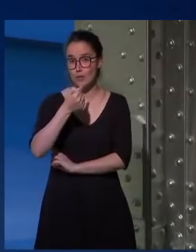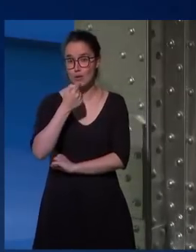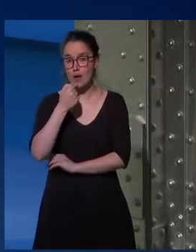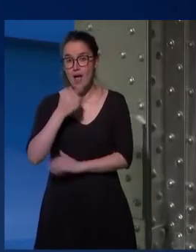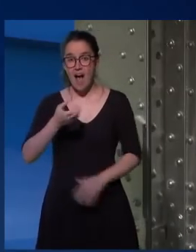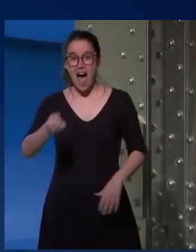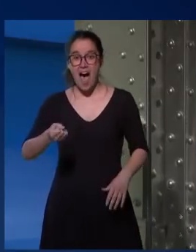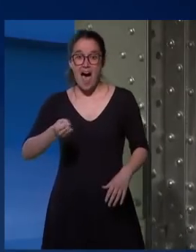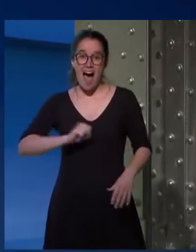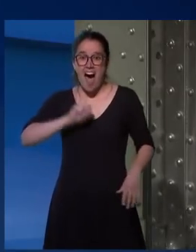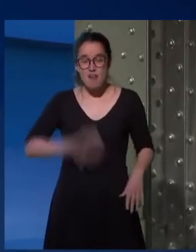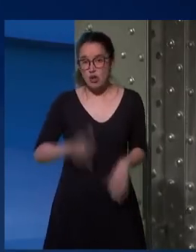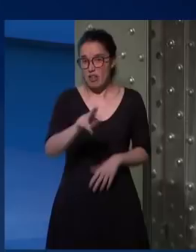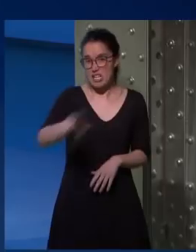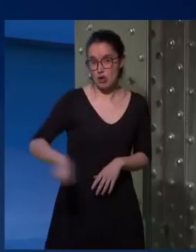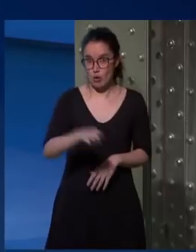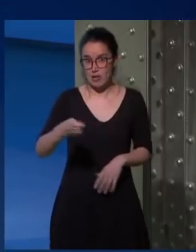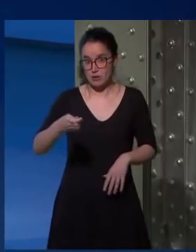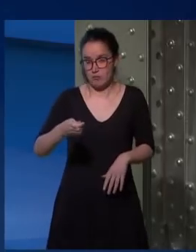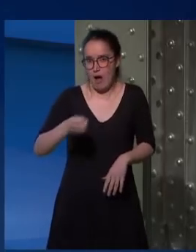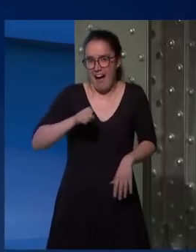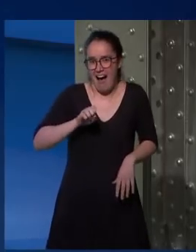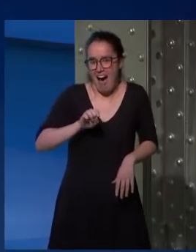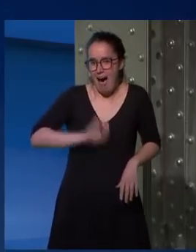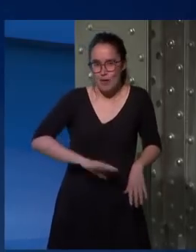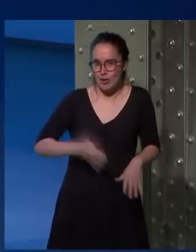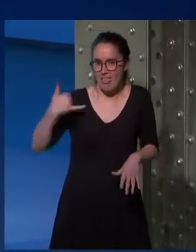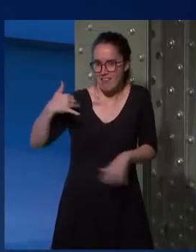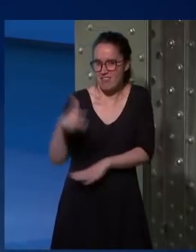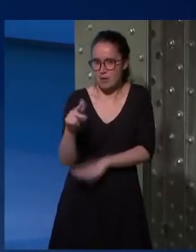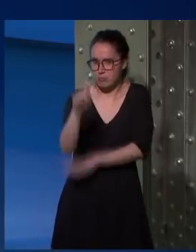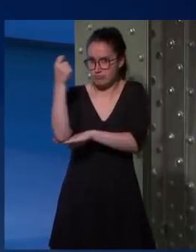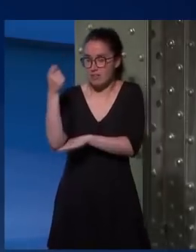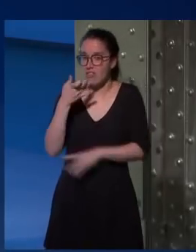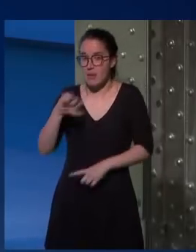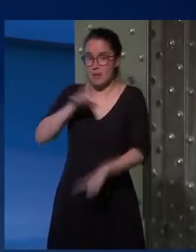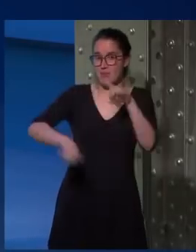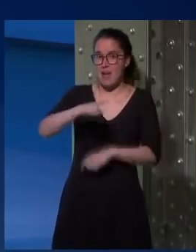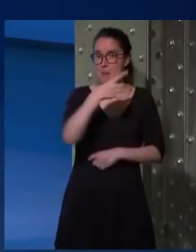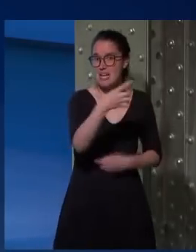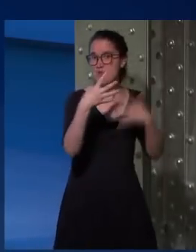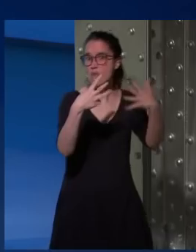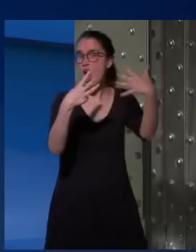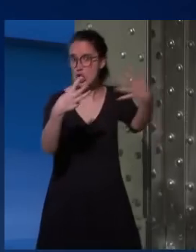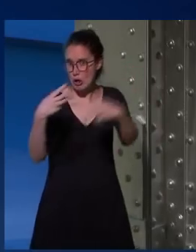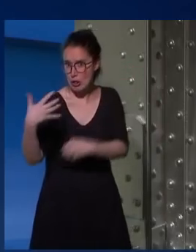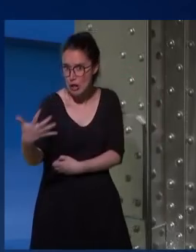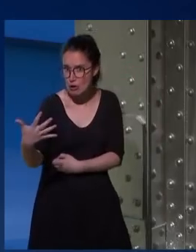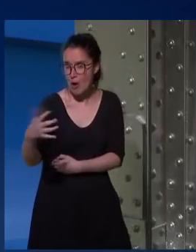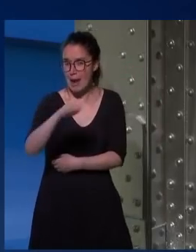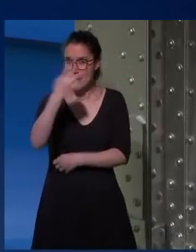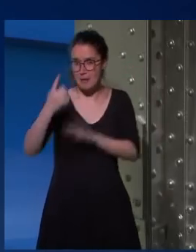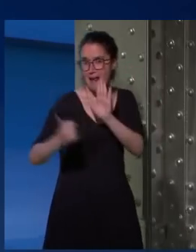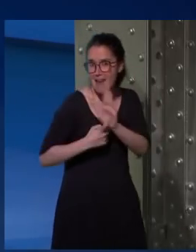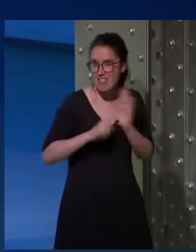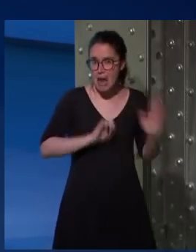aborto no es un derecho, cuando es un derecho que conquistamos ya, pero te dice que no es un derecho y que hay que volver a 1985, a la primera